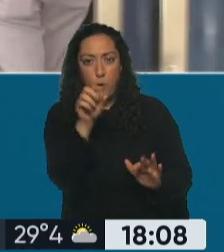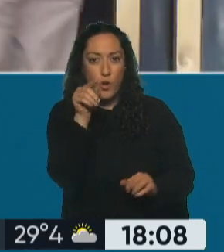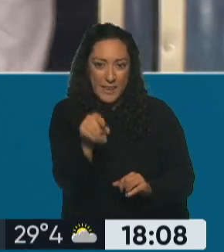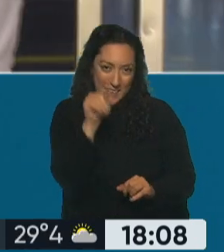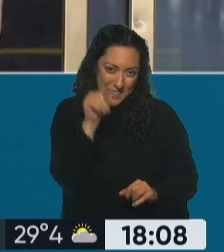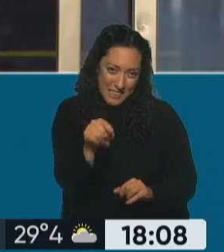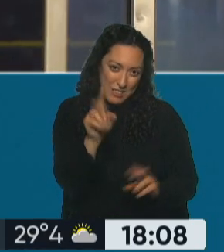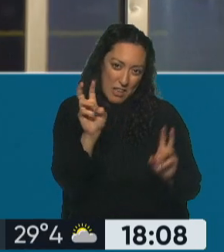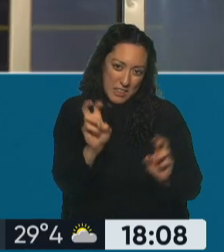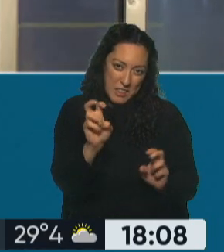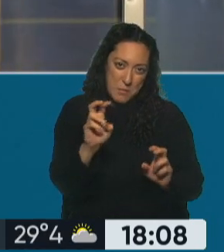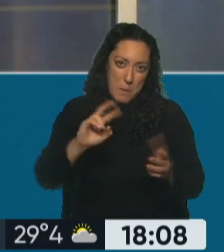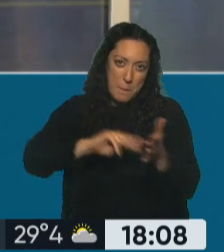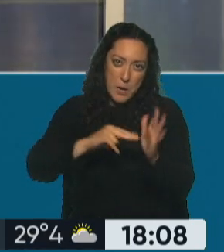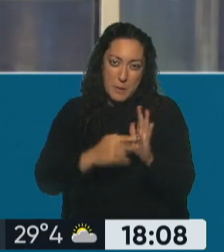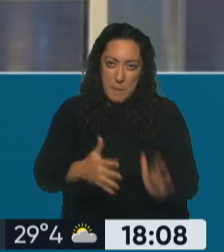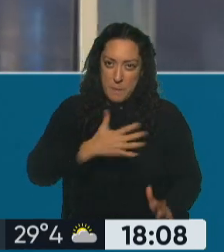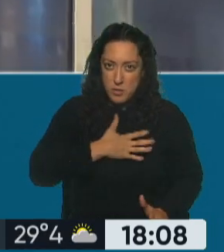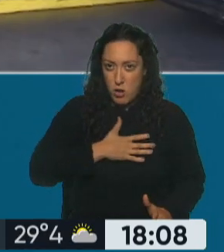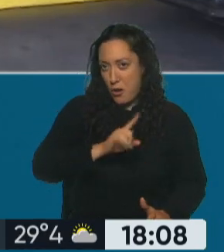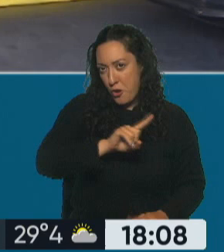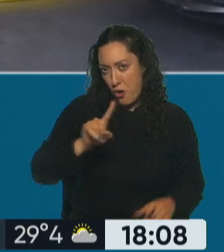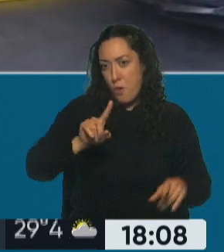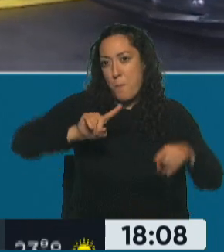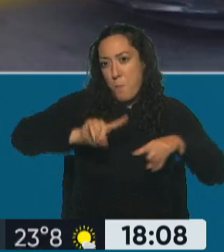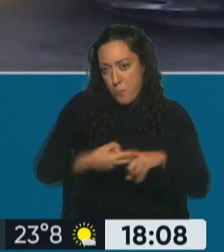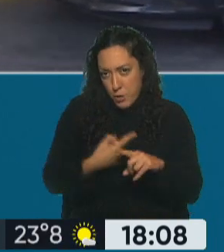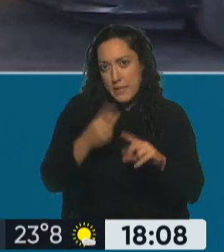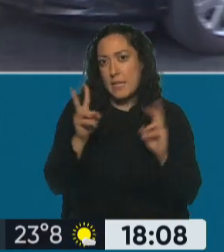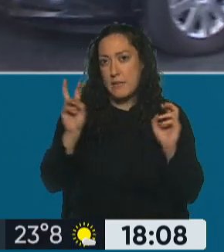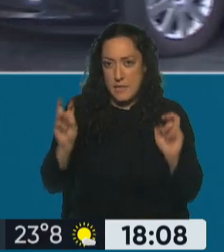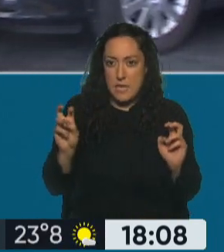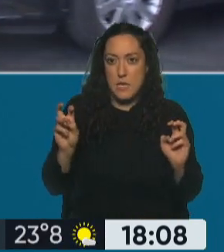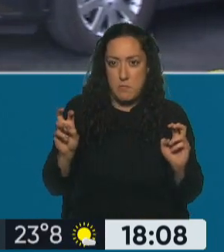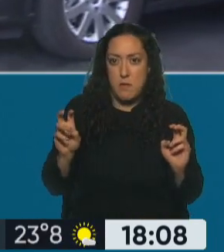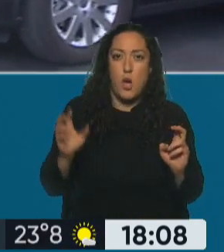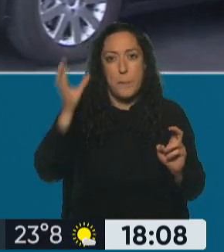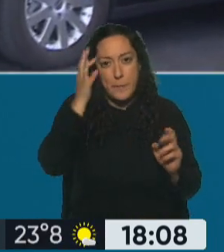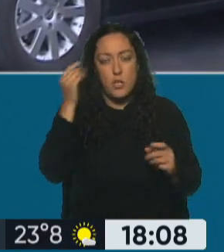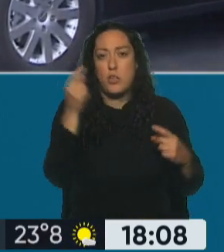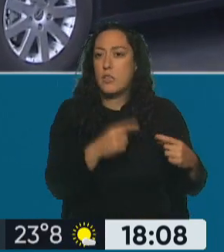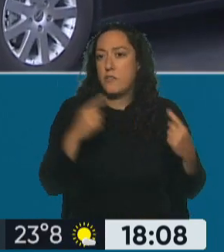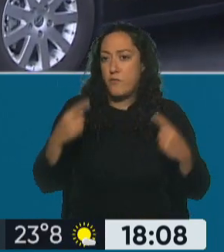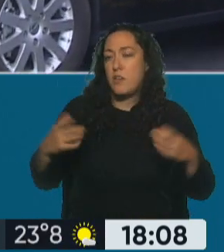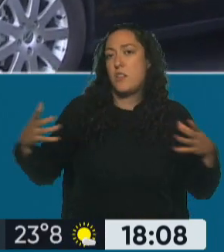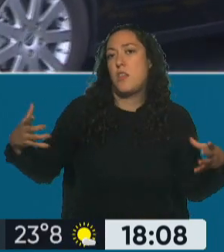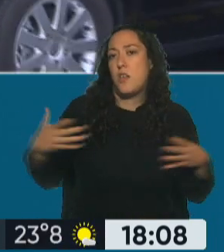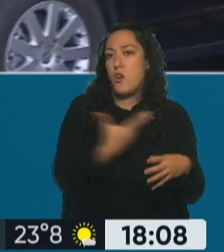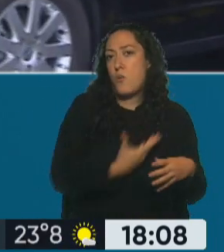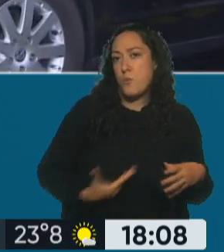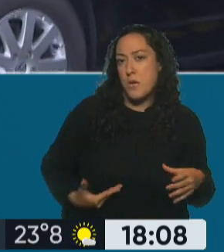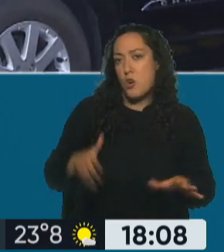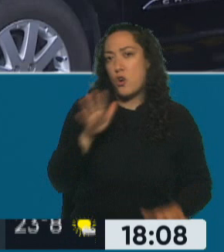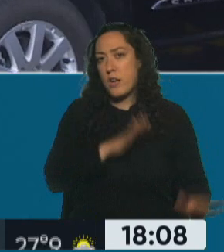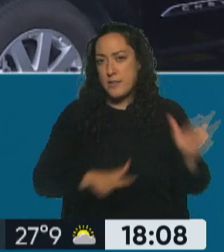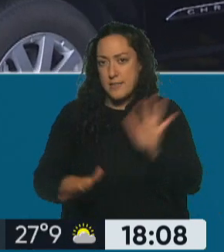cuestión de problemas personales, sino que no es una cuestión política y diferencias con algunos criterios para armar el gobierno. Pero